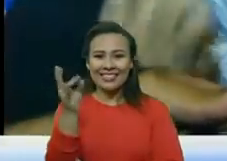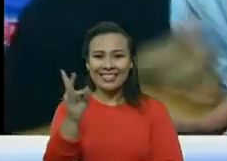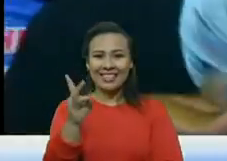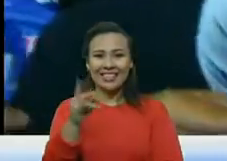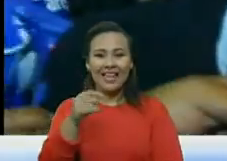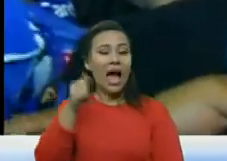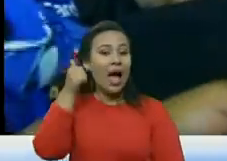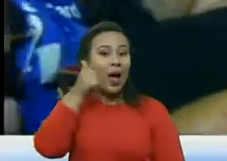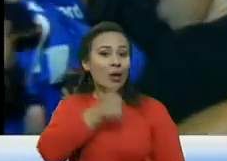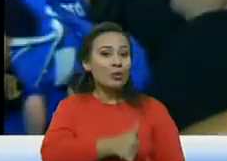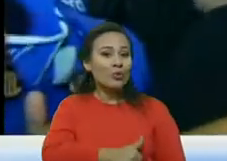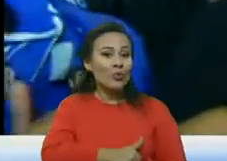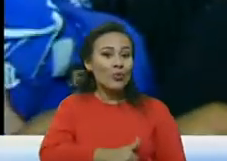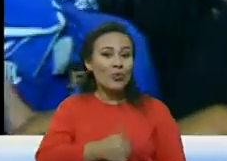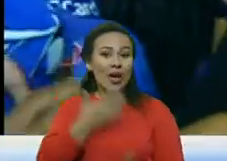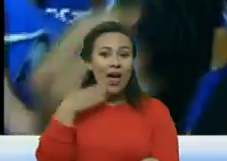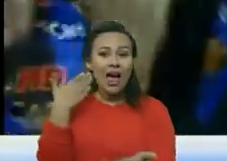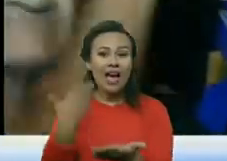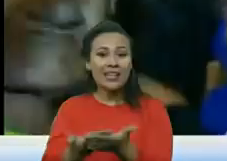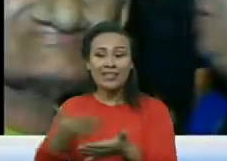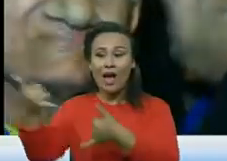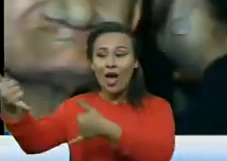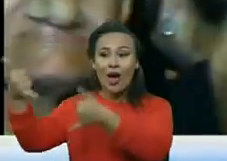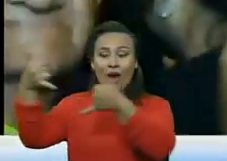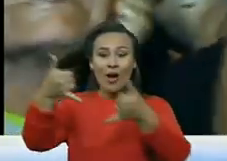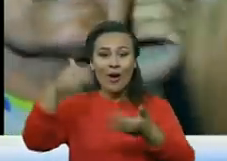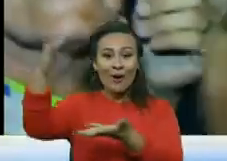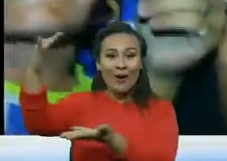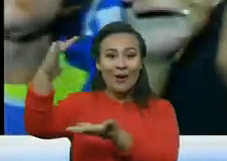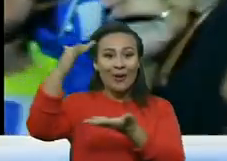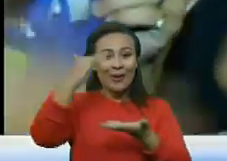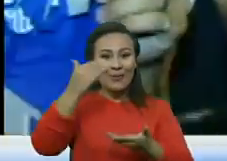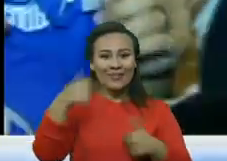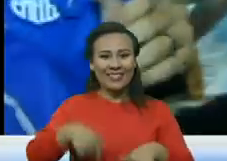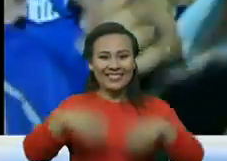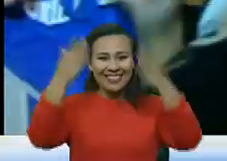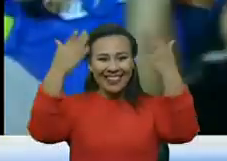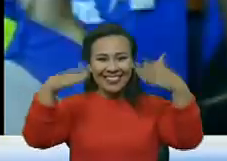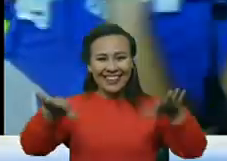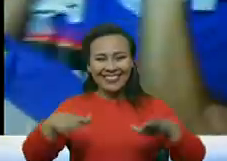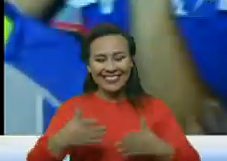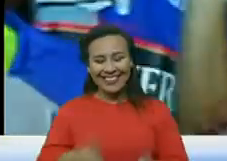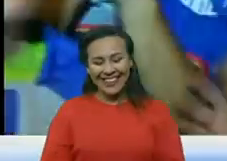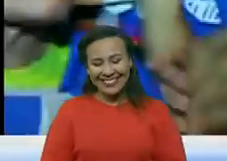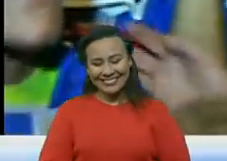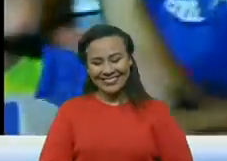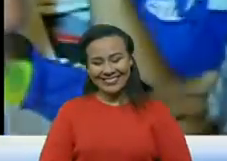Azules por la copa en esta